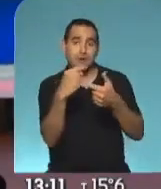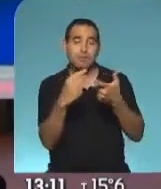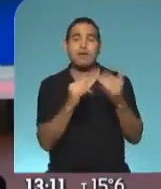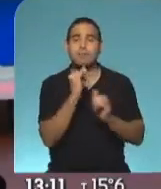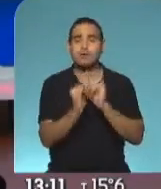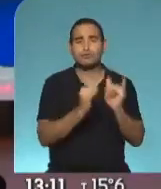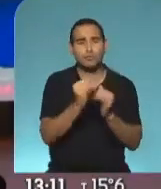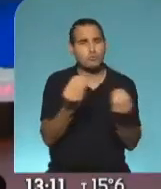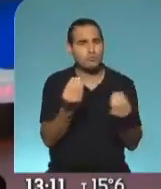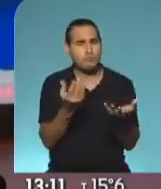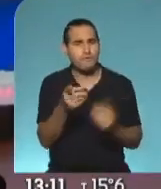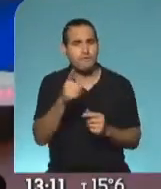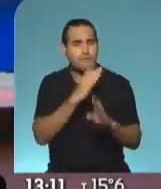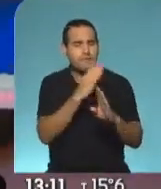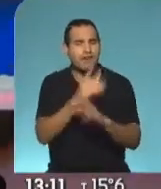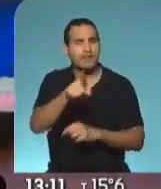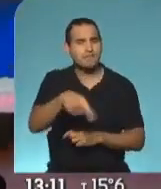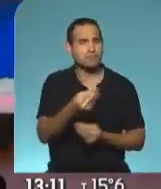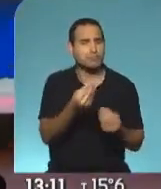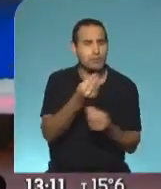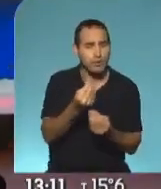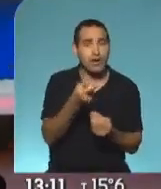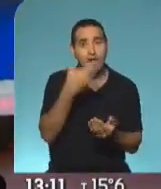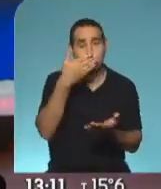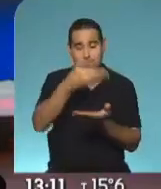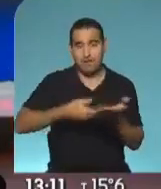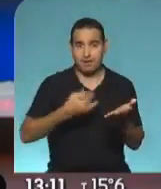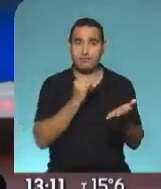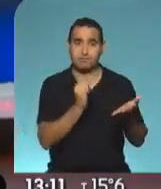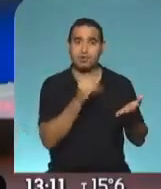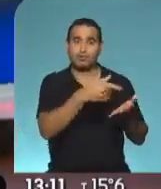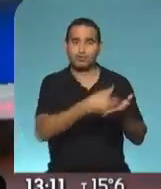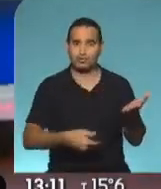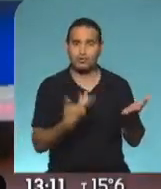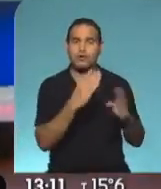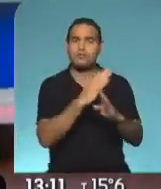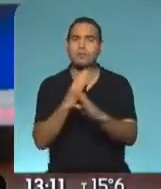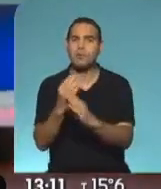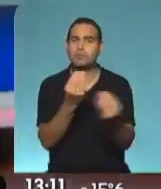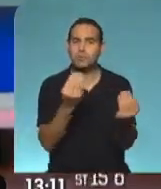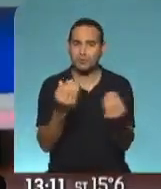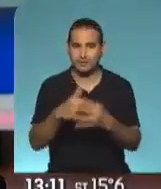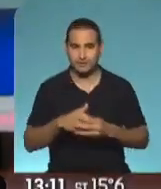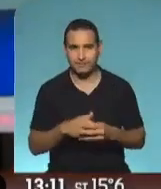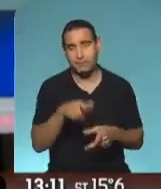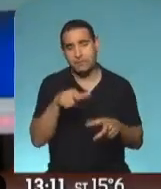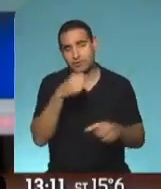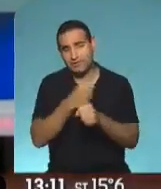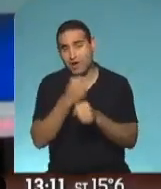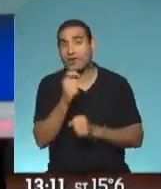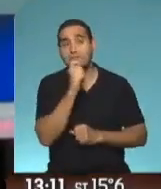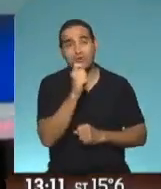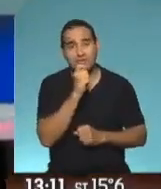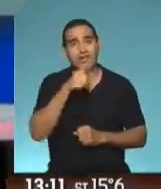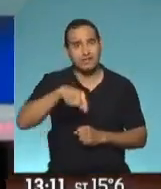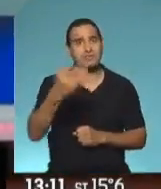explicaciones que aparecen justamente en los papeles encontrados en la AFI relacionados con los distintos trabajadores de prensa que